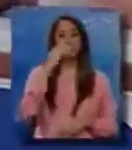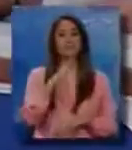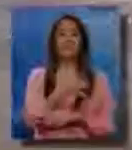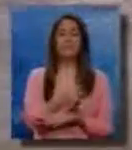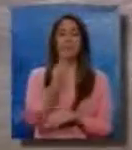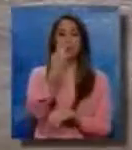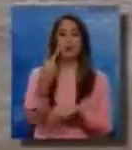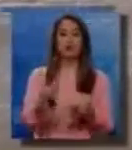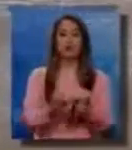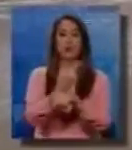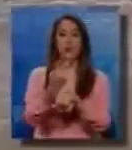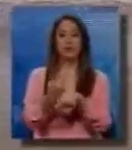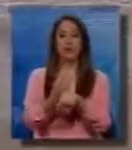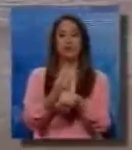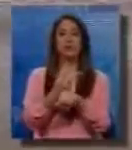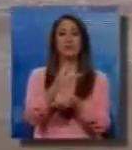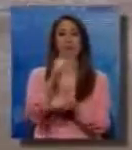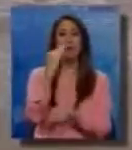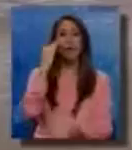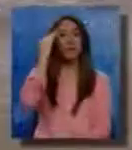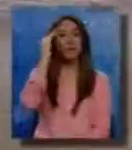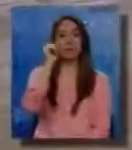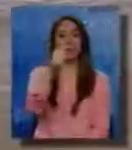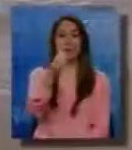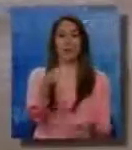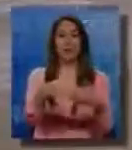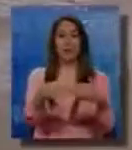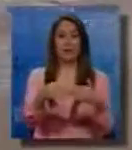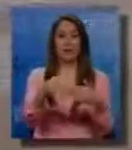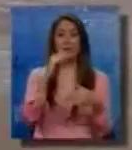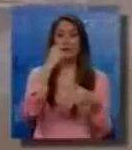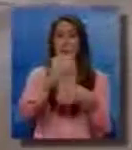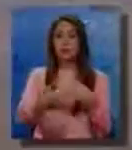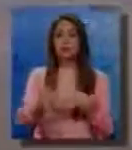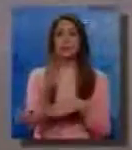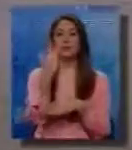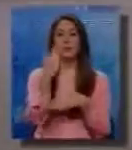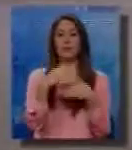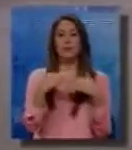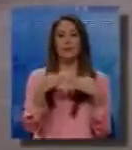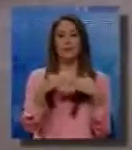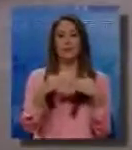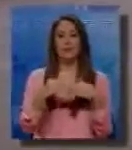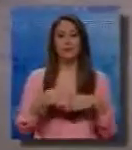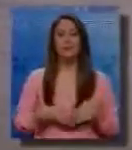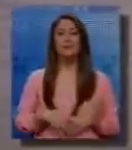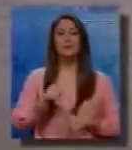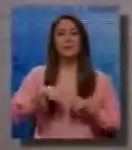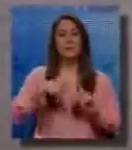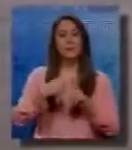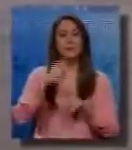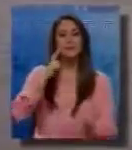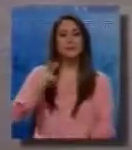cerca de 2 horas, con un precio para adultos de $10 y 5 para niños. A esto se suman paquetes